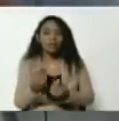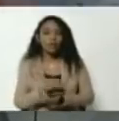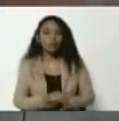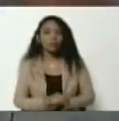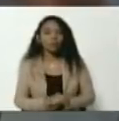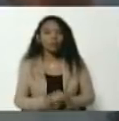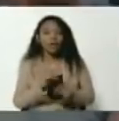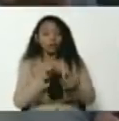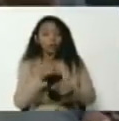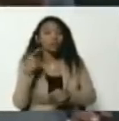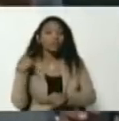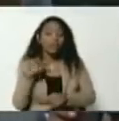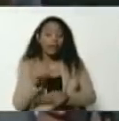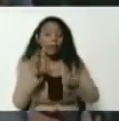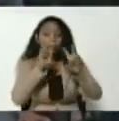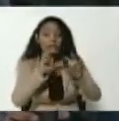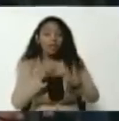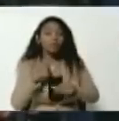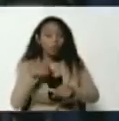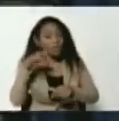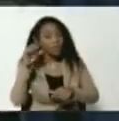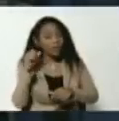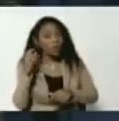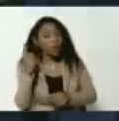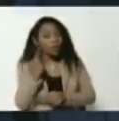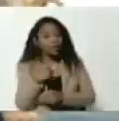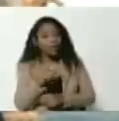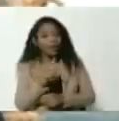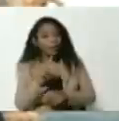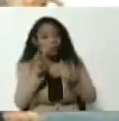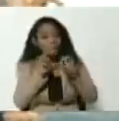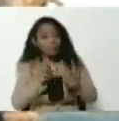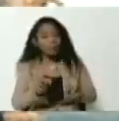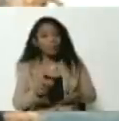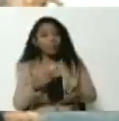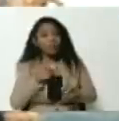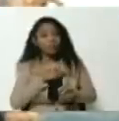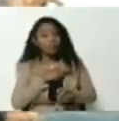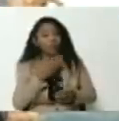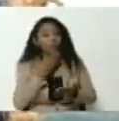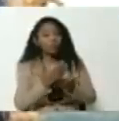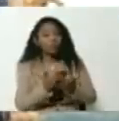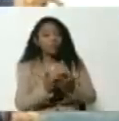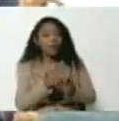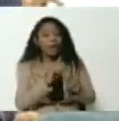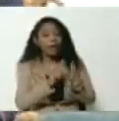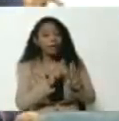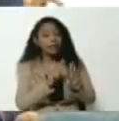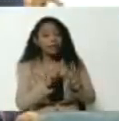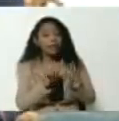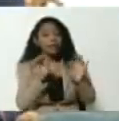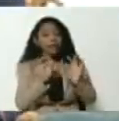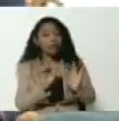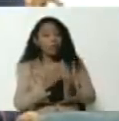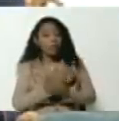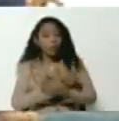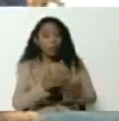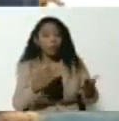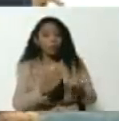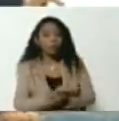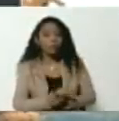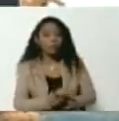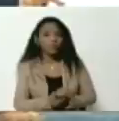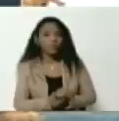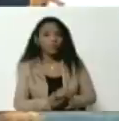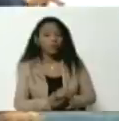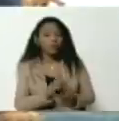Tienen que investigar, entiendo yo que tienen que investigar. Nosotros les vamos a solicitar en ese sentido colaboración. El Congreso